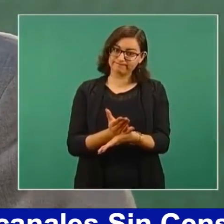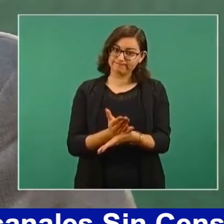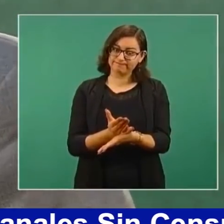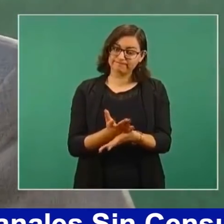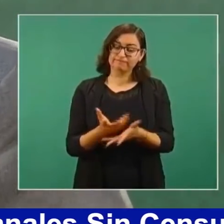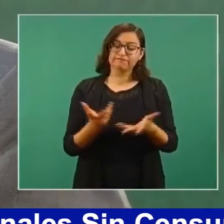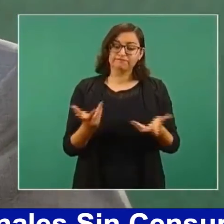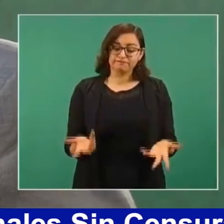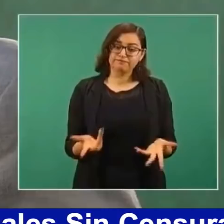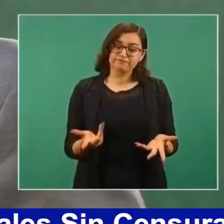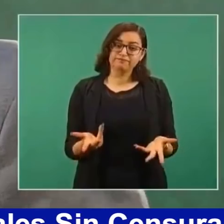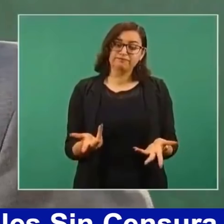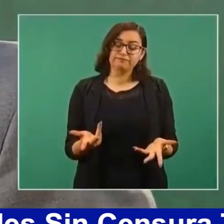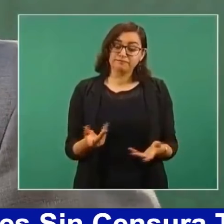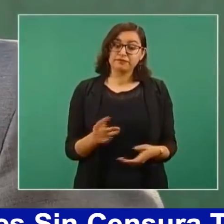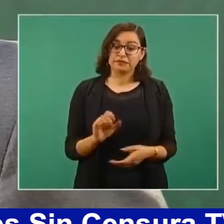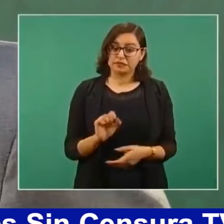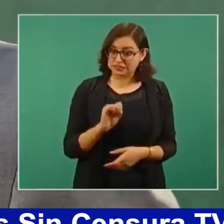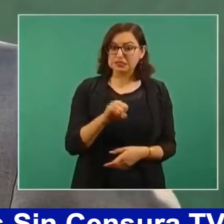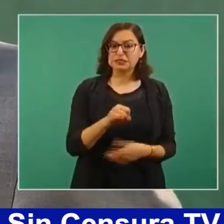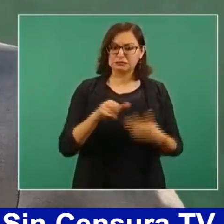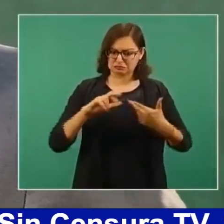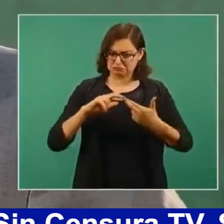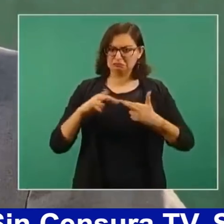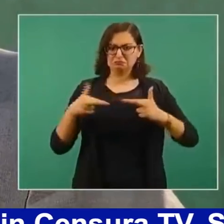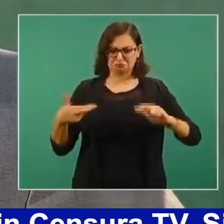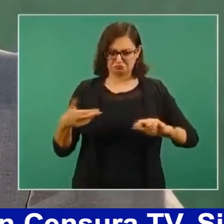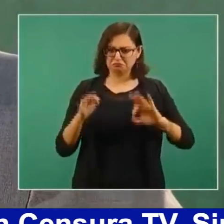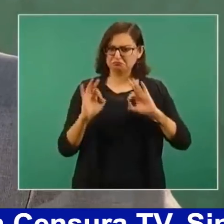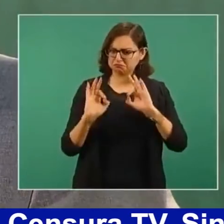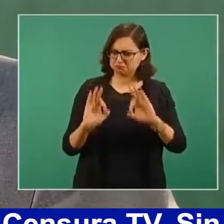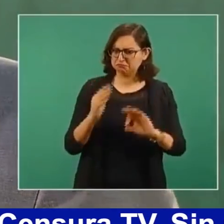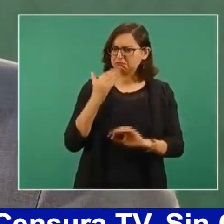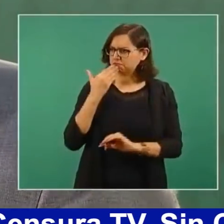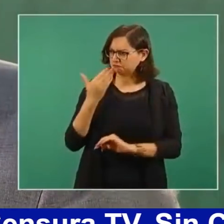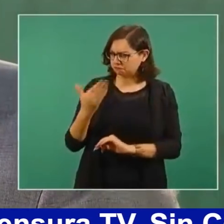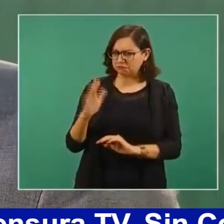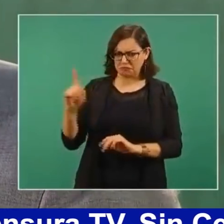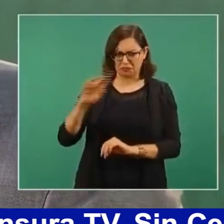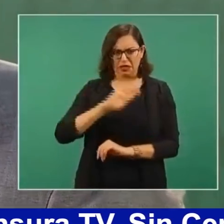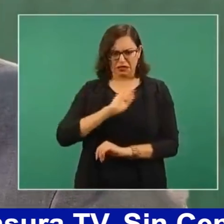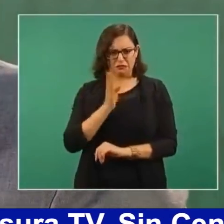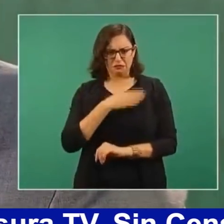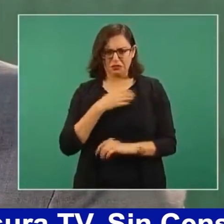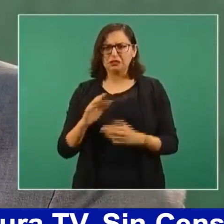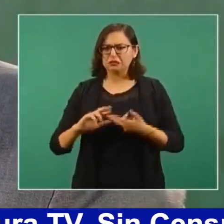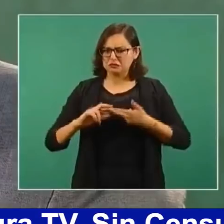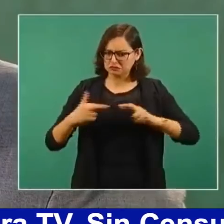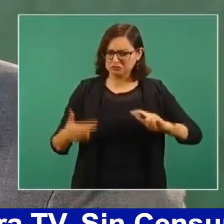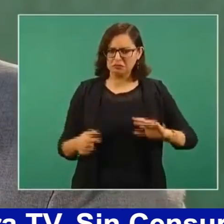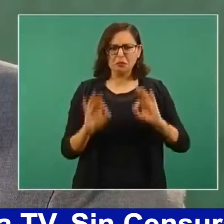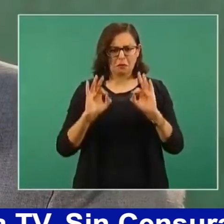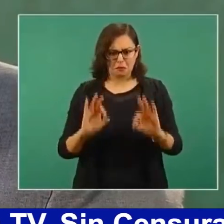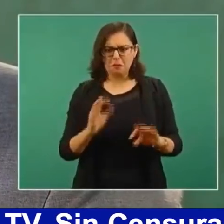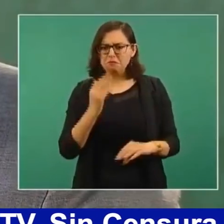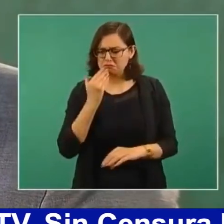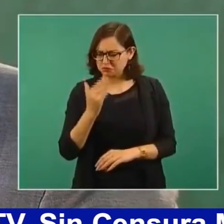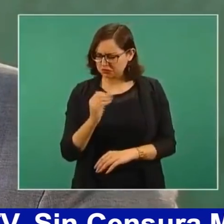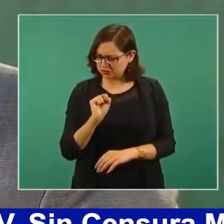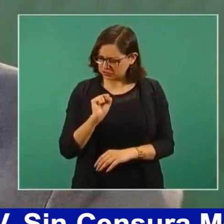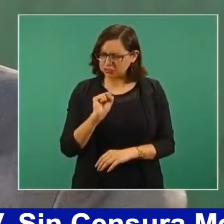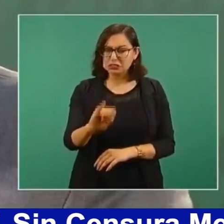Y desde luego que tenemos que mantener una muy buena relación con España, pero bajo